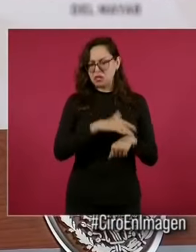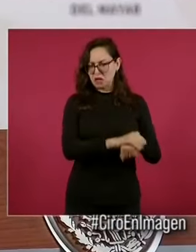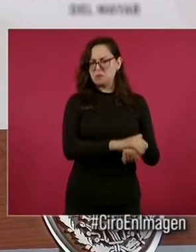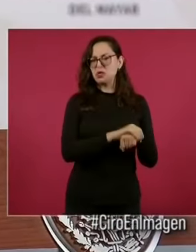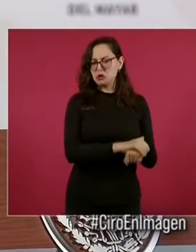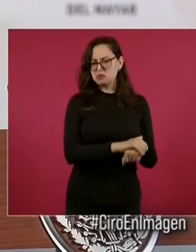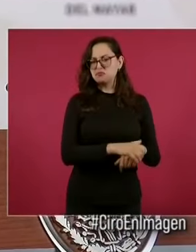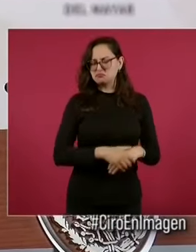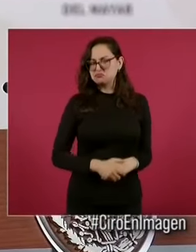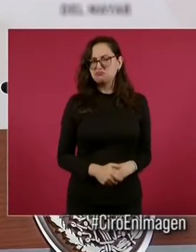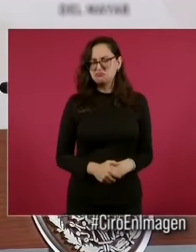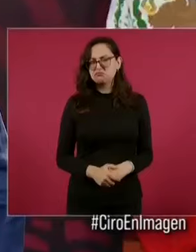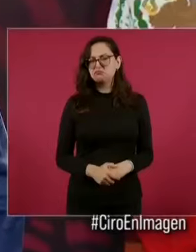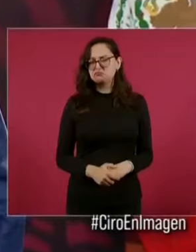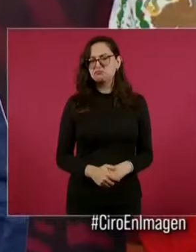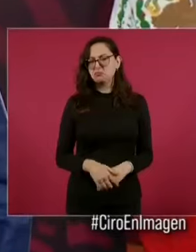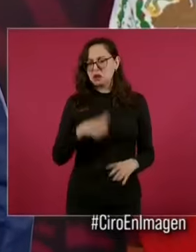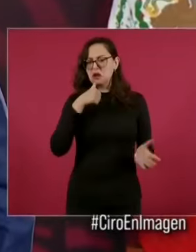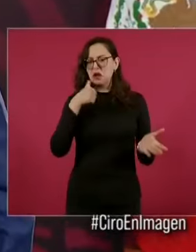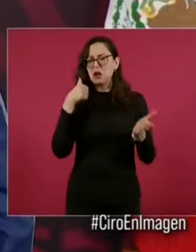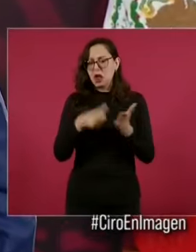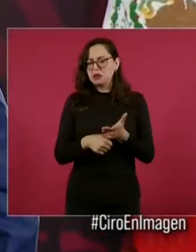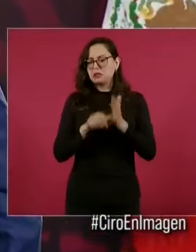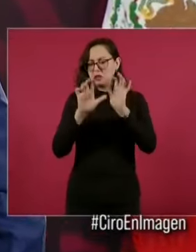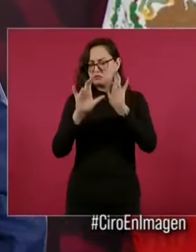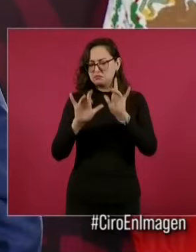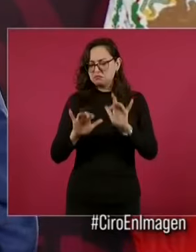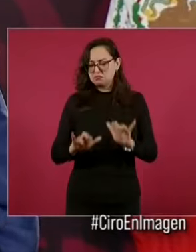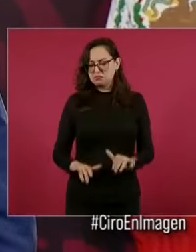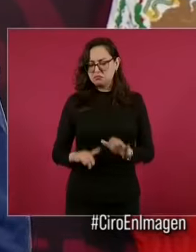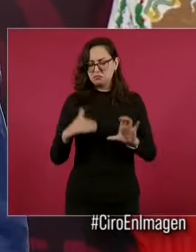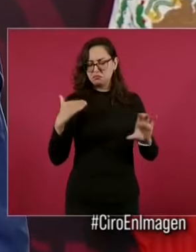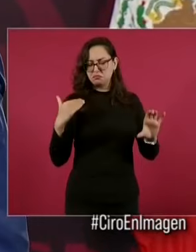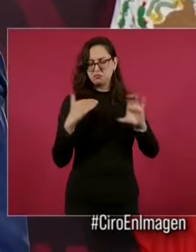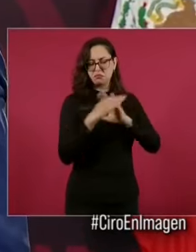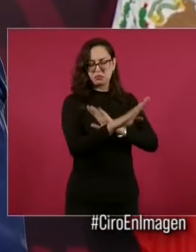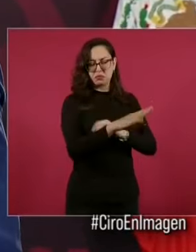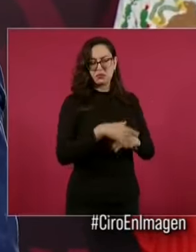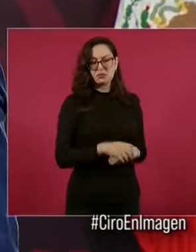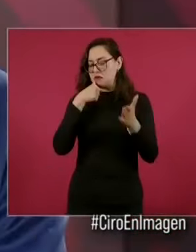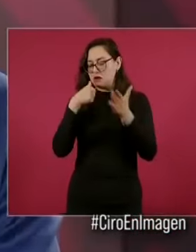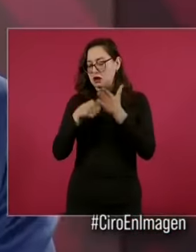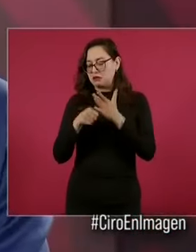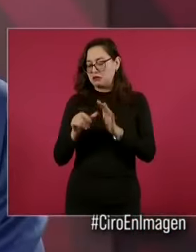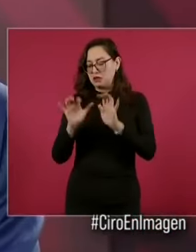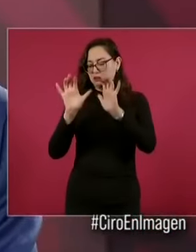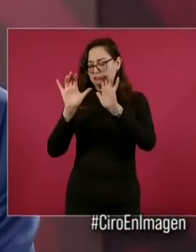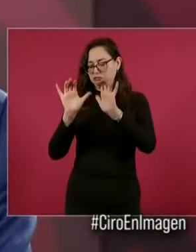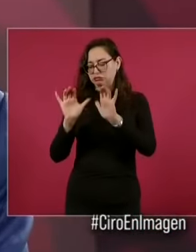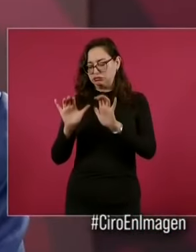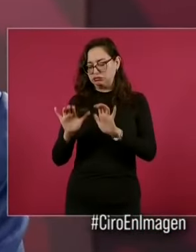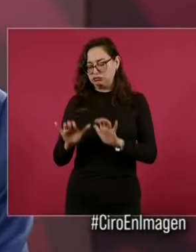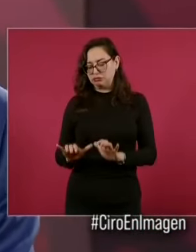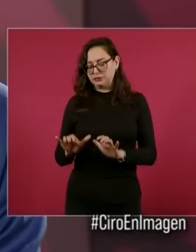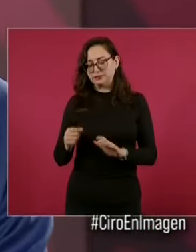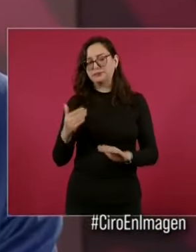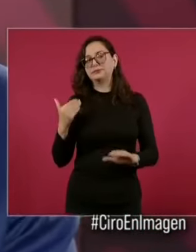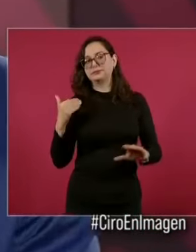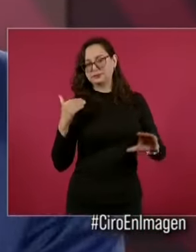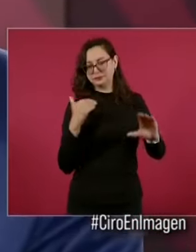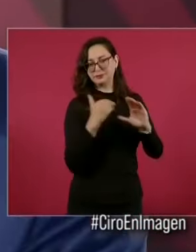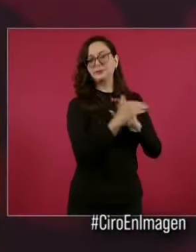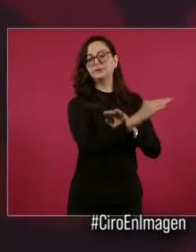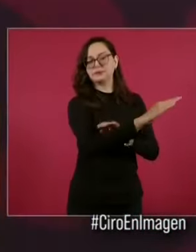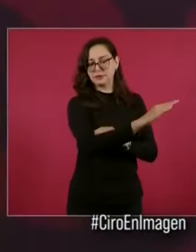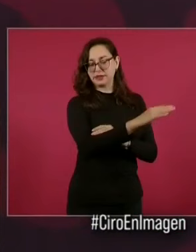porque pienso que no le están informando bien. Caso migratorio,